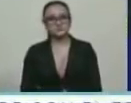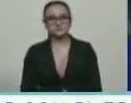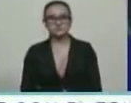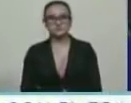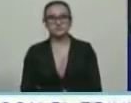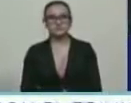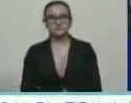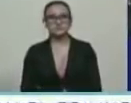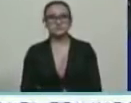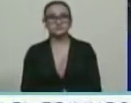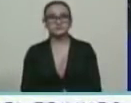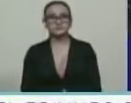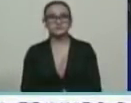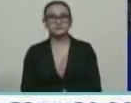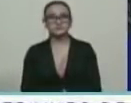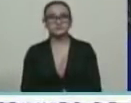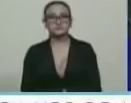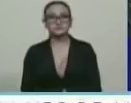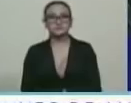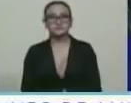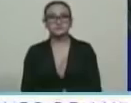Elbette.